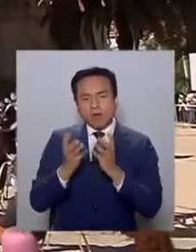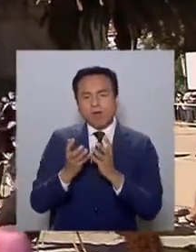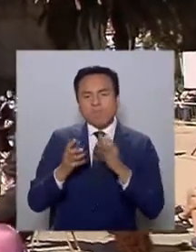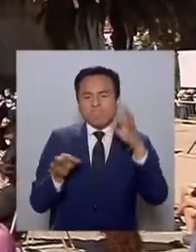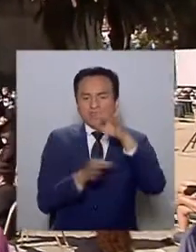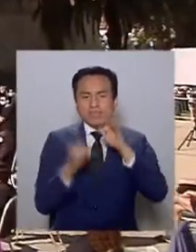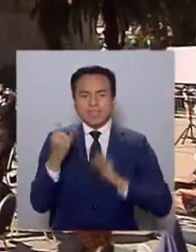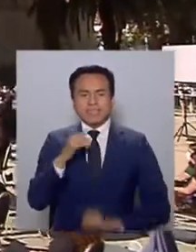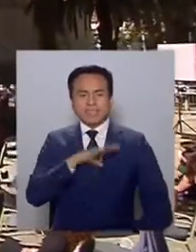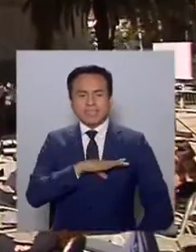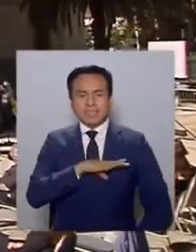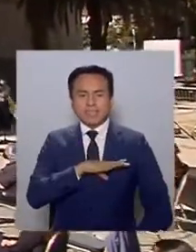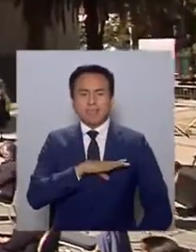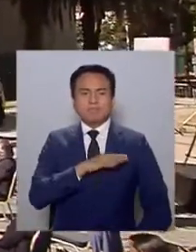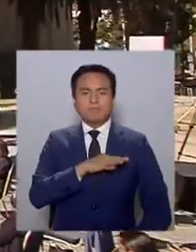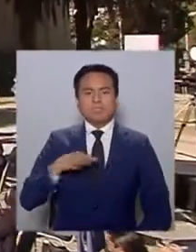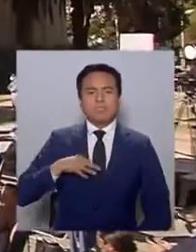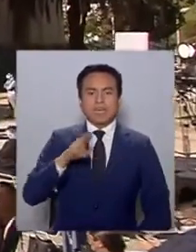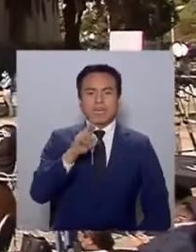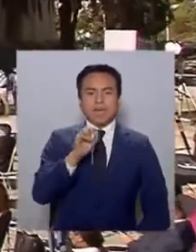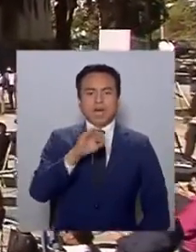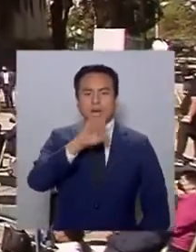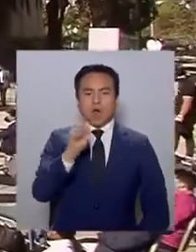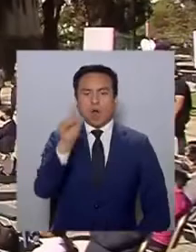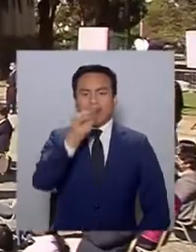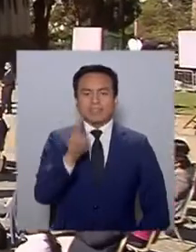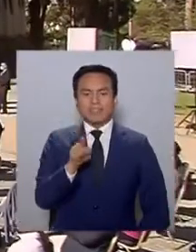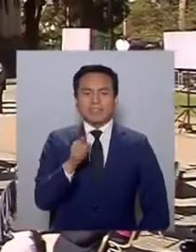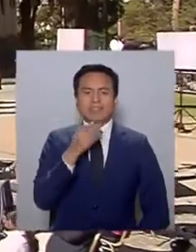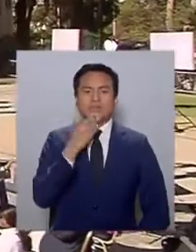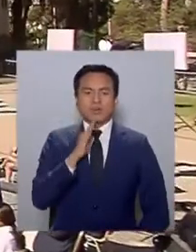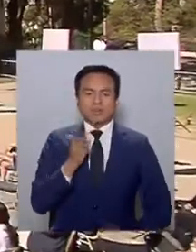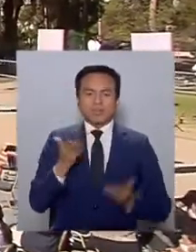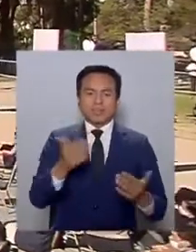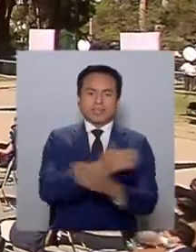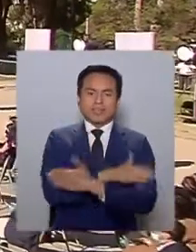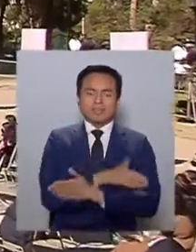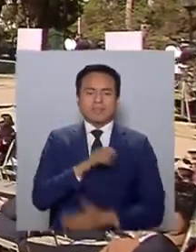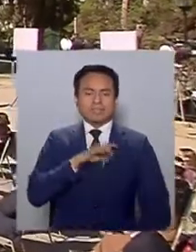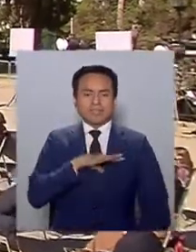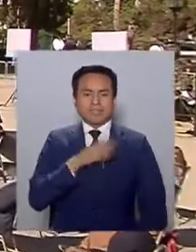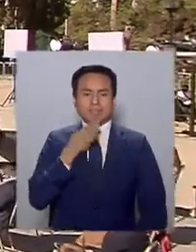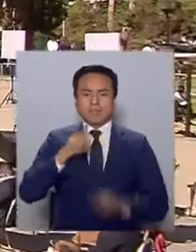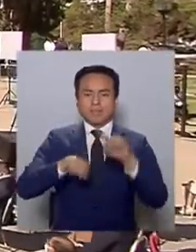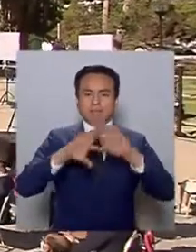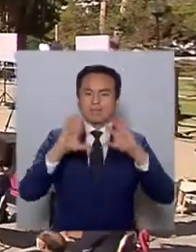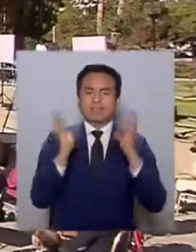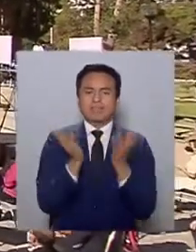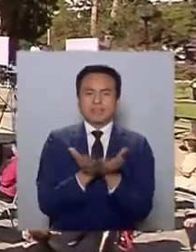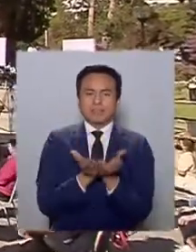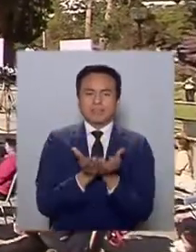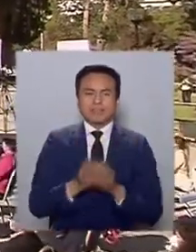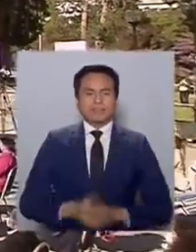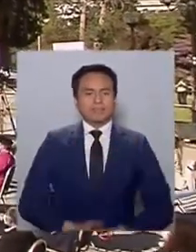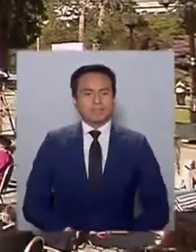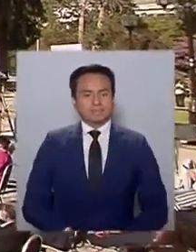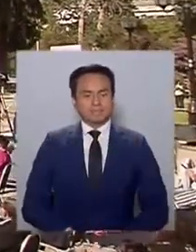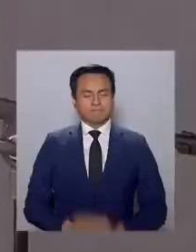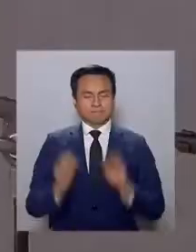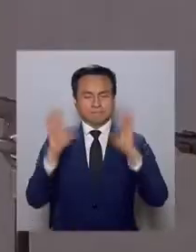Ministra Rojas, nuestro abrazo y lo mejor para usted y Chile y el planeta.